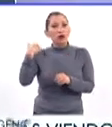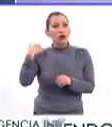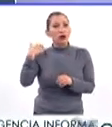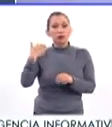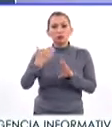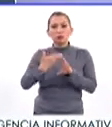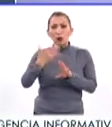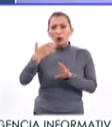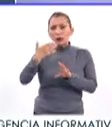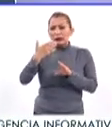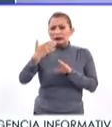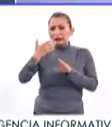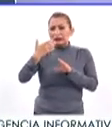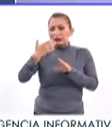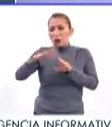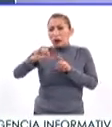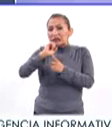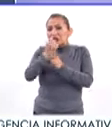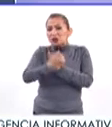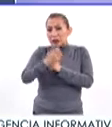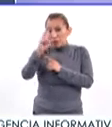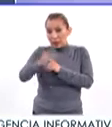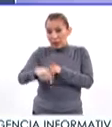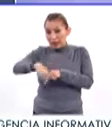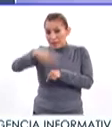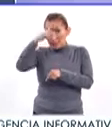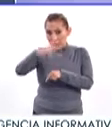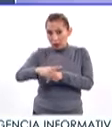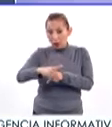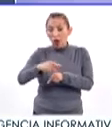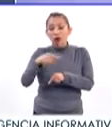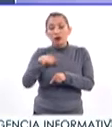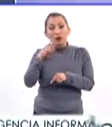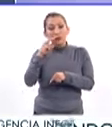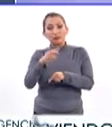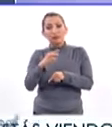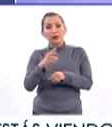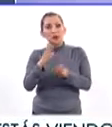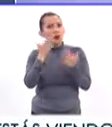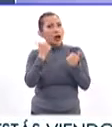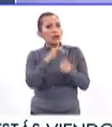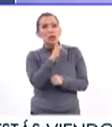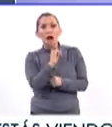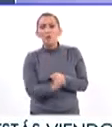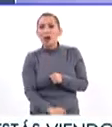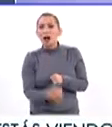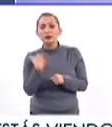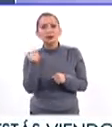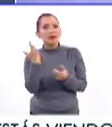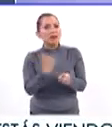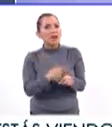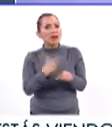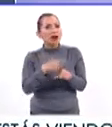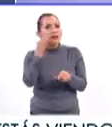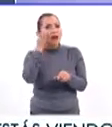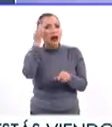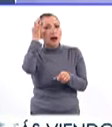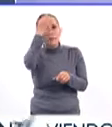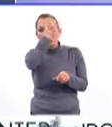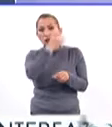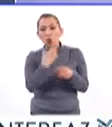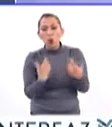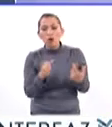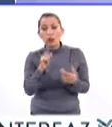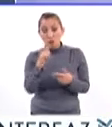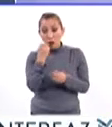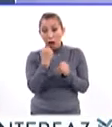tuvimos muy ciertamente con una situación muy real en México, en donde decían, no habíamos tenido ningún caso de sarampión, y sin